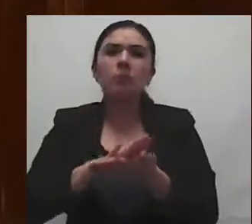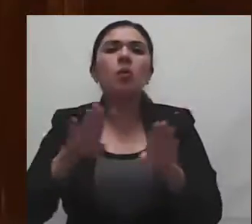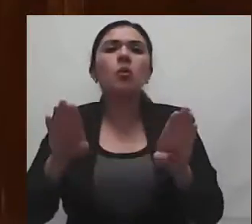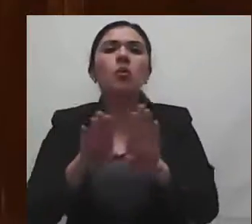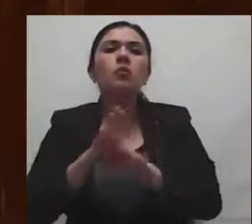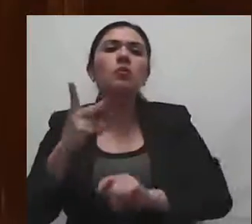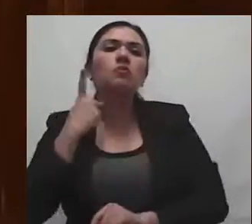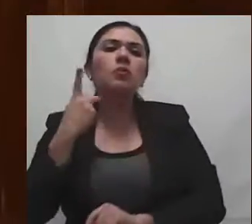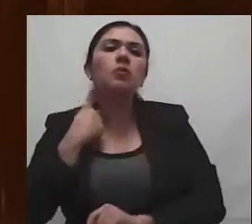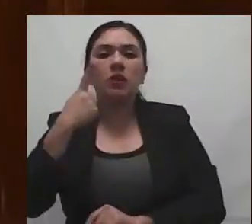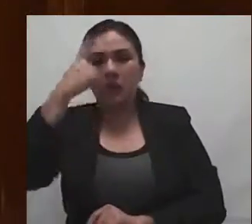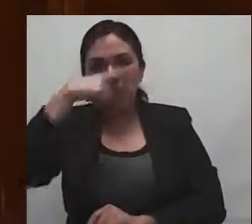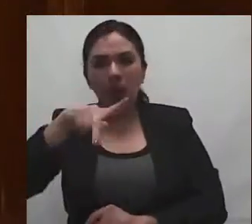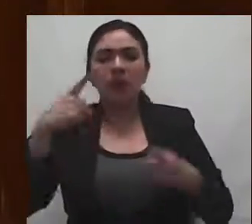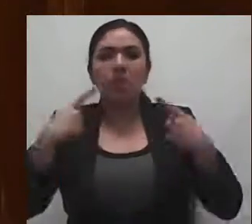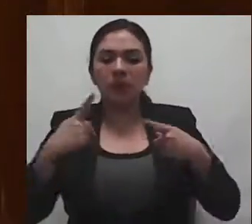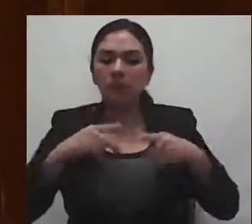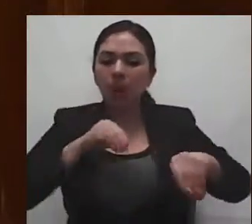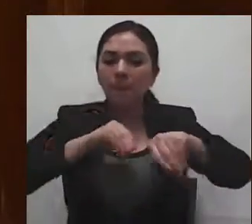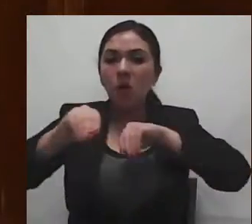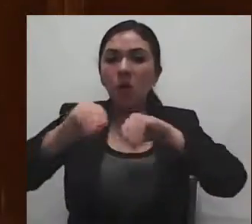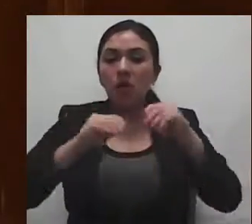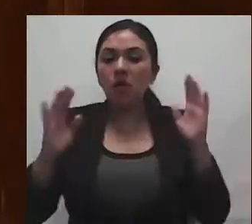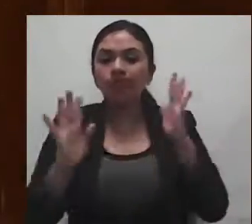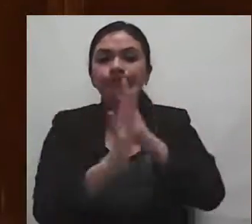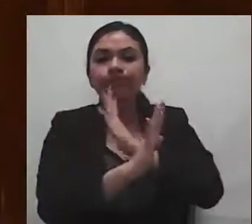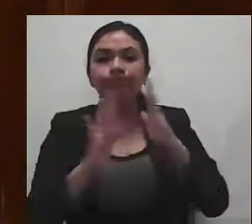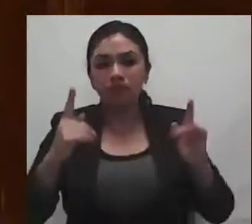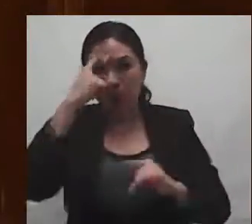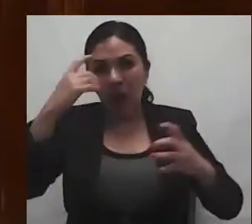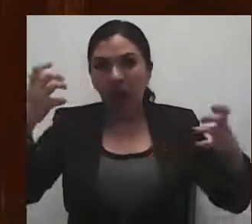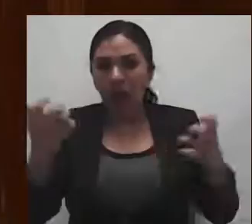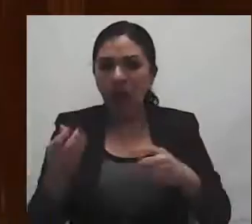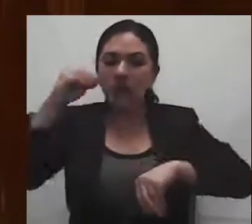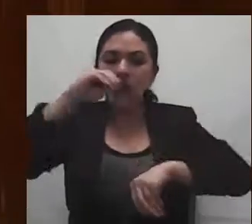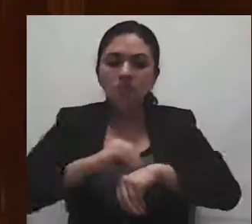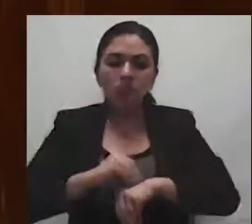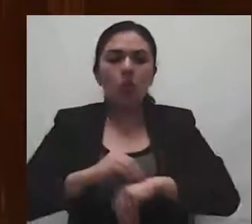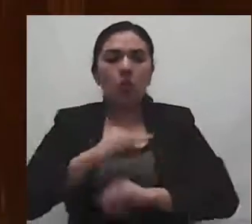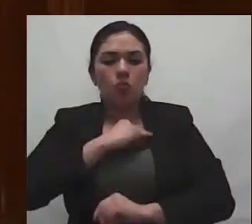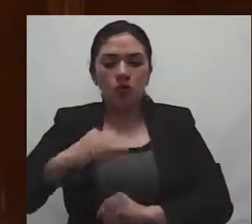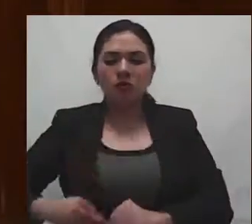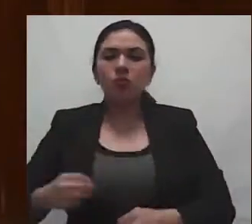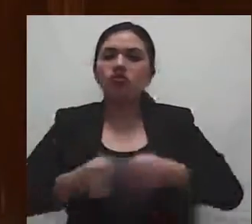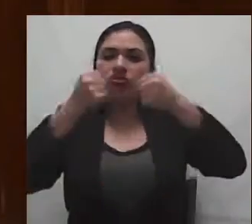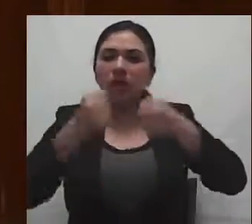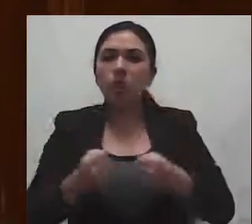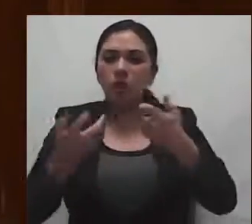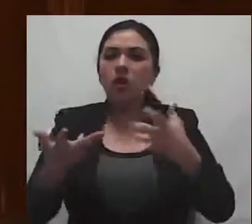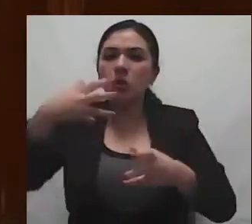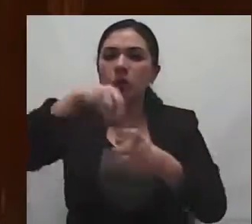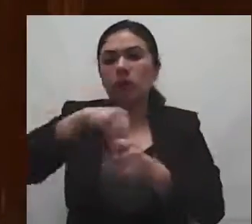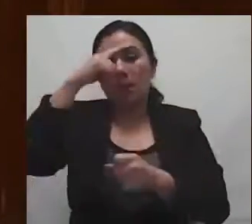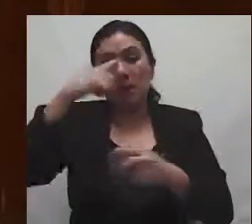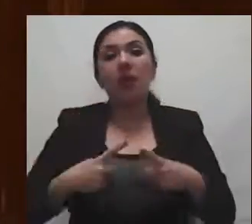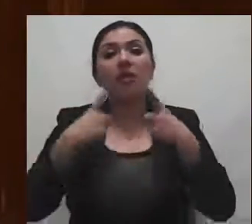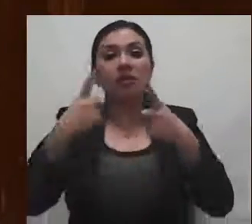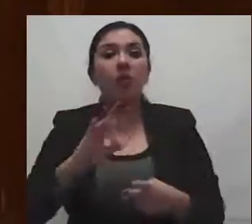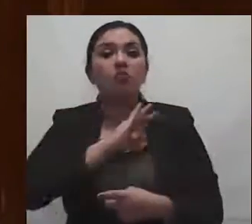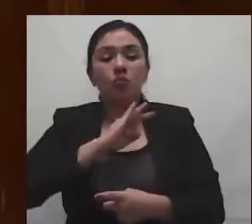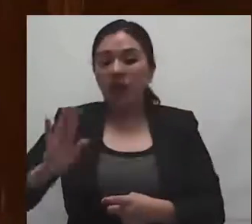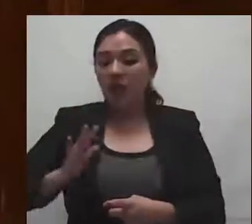de movilidad en torno a la construcción de municipios seguros e inclusivos para garantizar la calidad